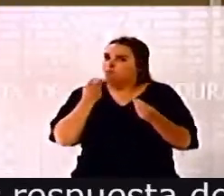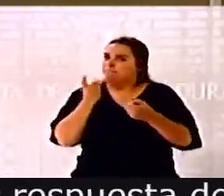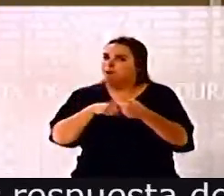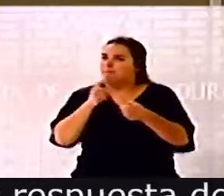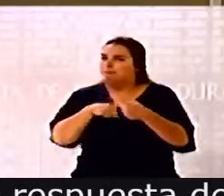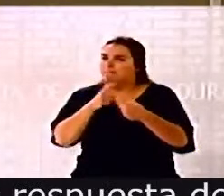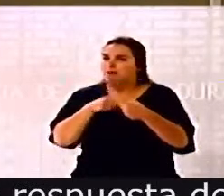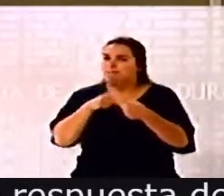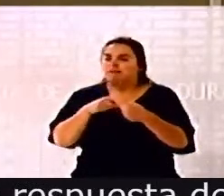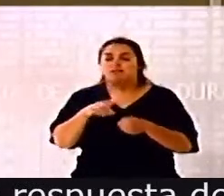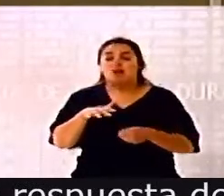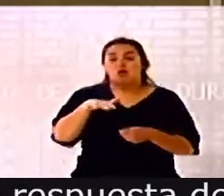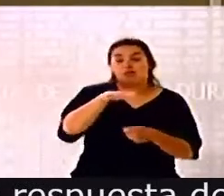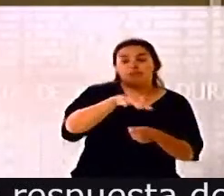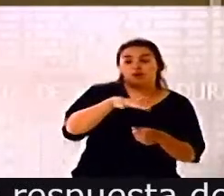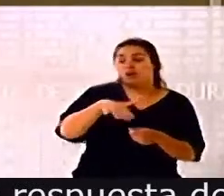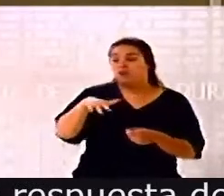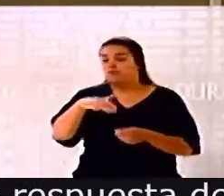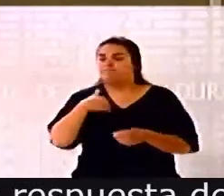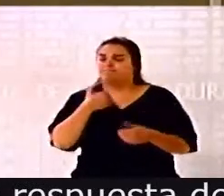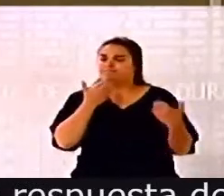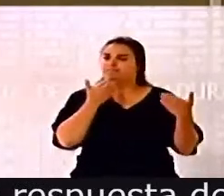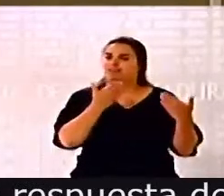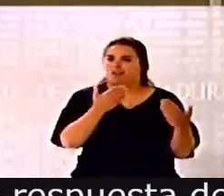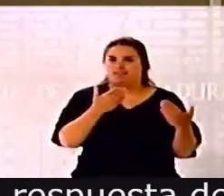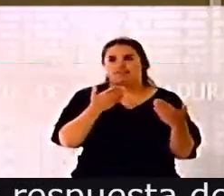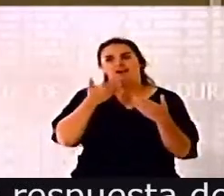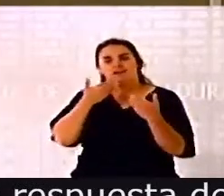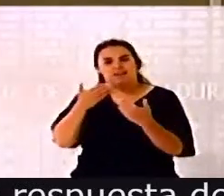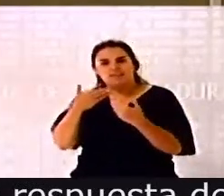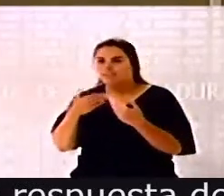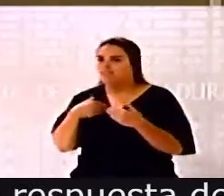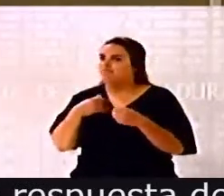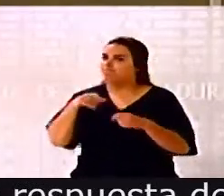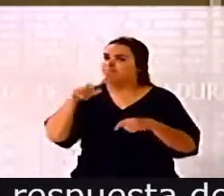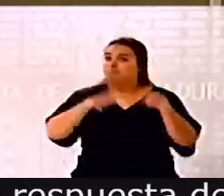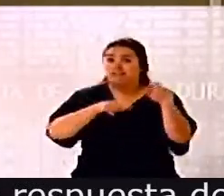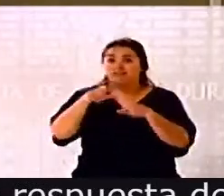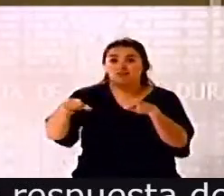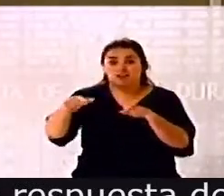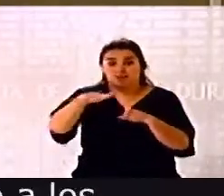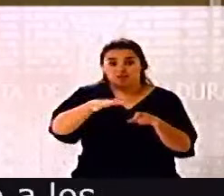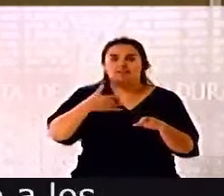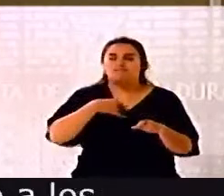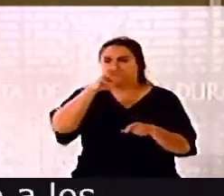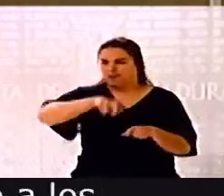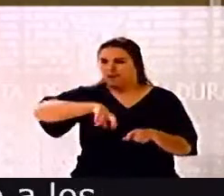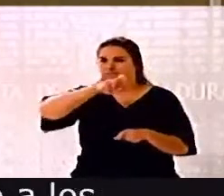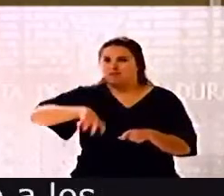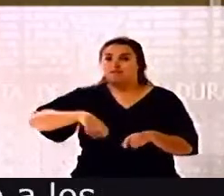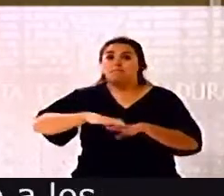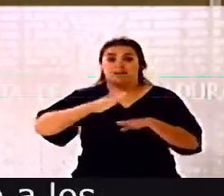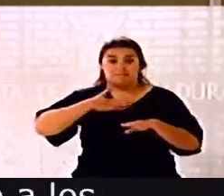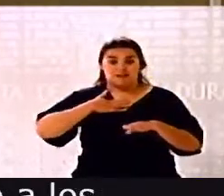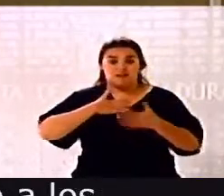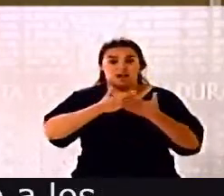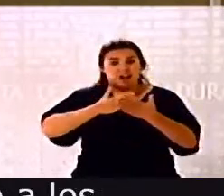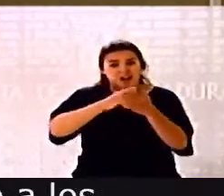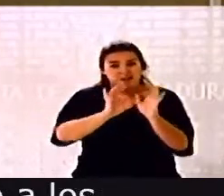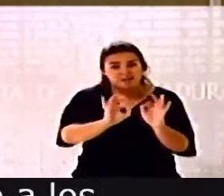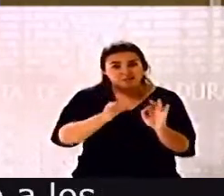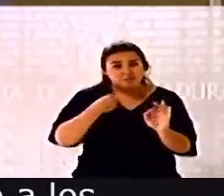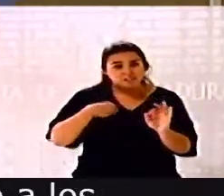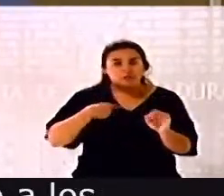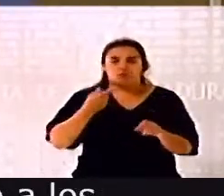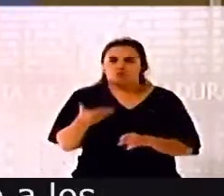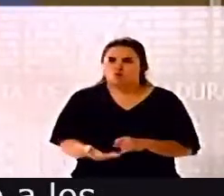a una zona como a otra le agradezco a los habitantes de esa zona que hayan acudido. Para nosotros este estudio era muy importante.